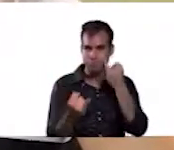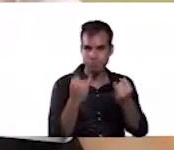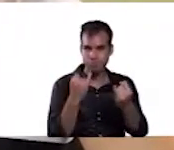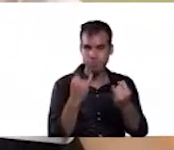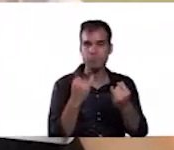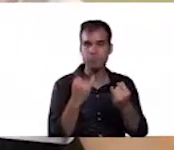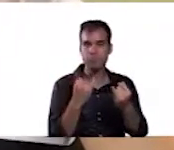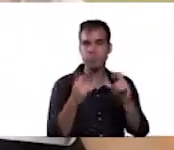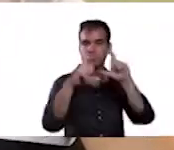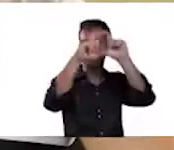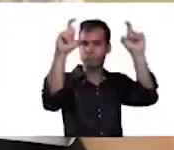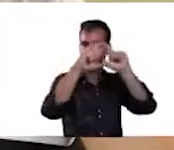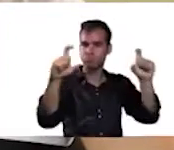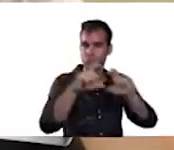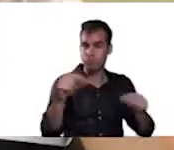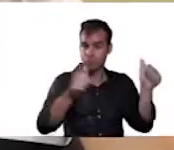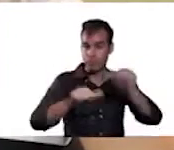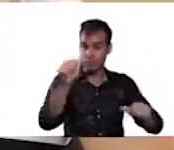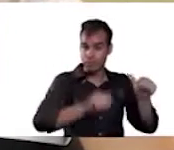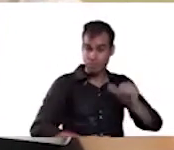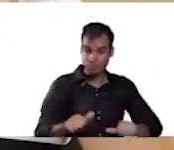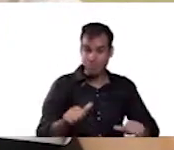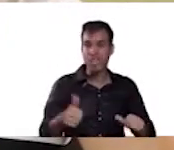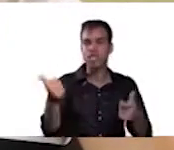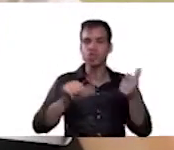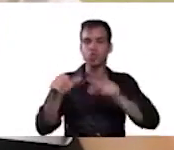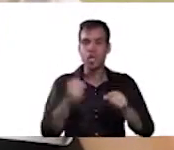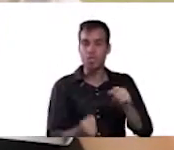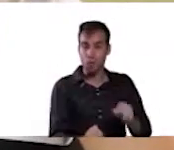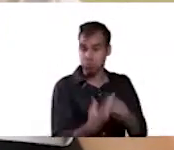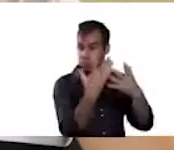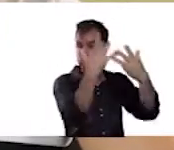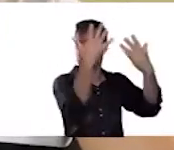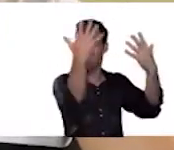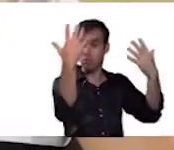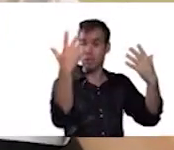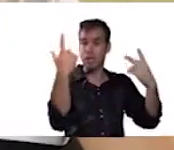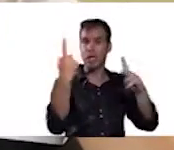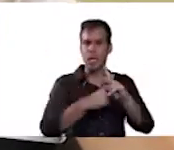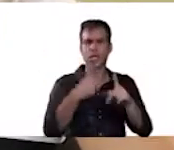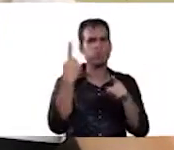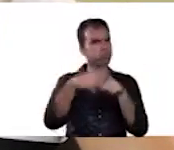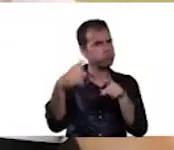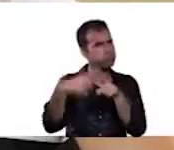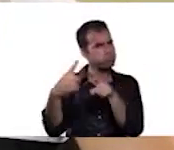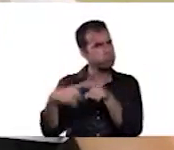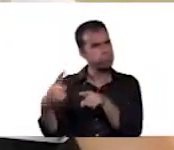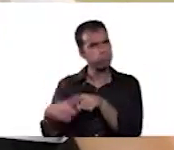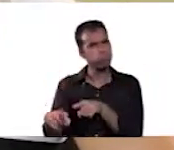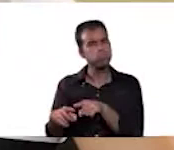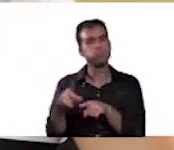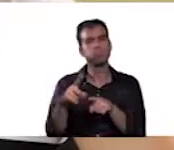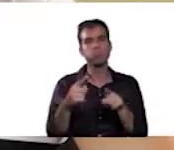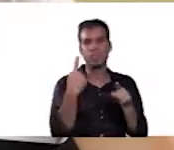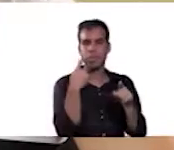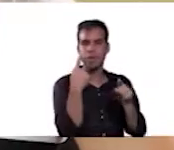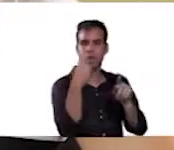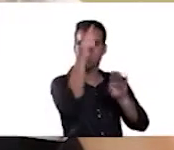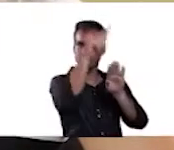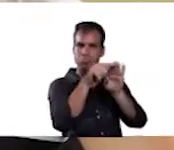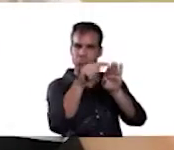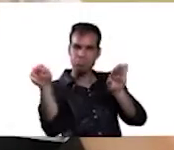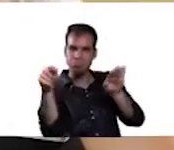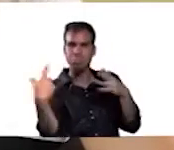las fórmulas químicas de las sustancias reaccionantes y productos en un esquema de relación